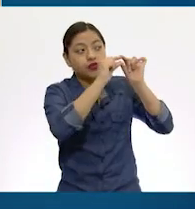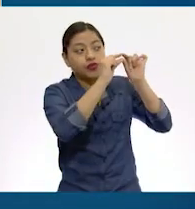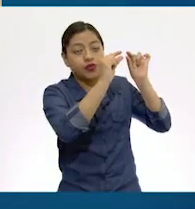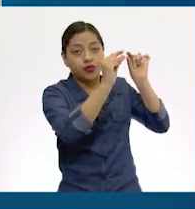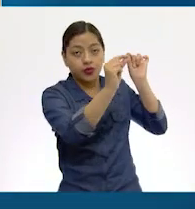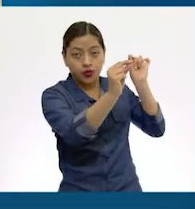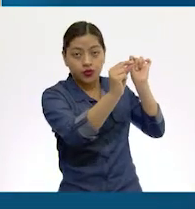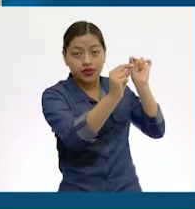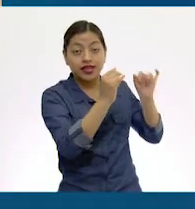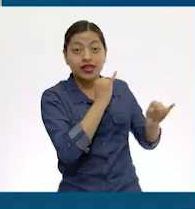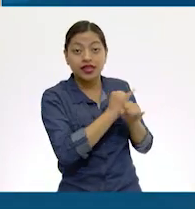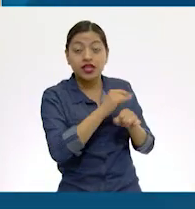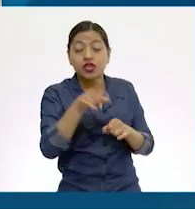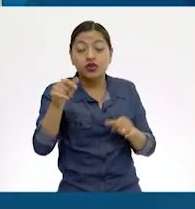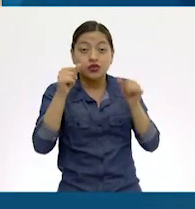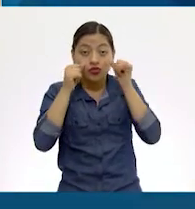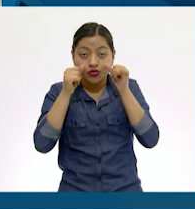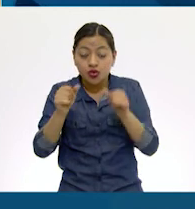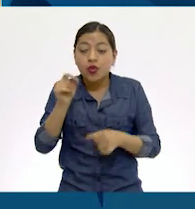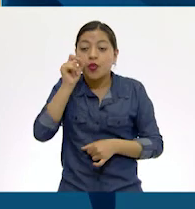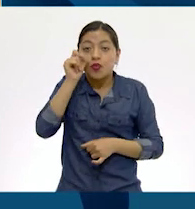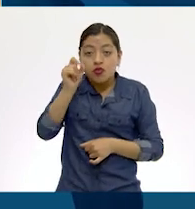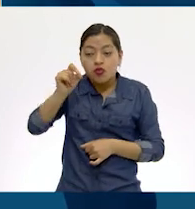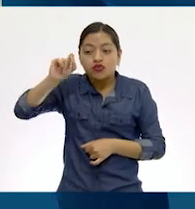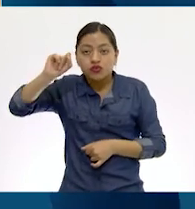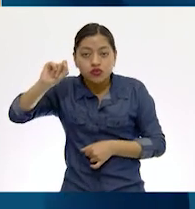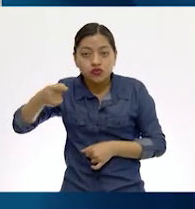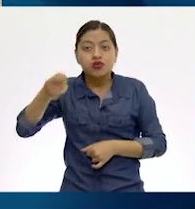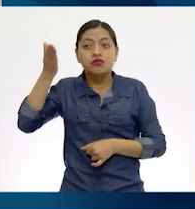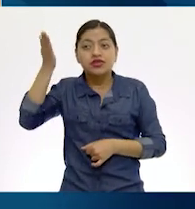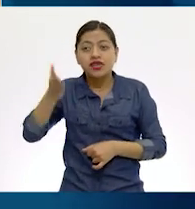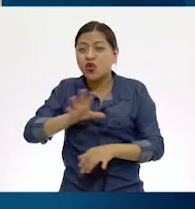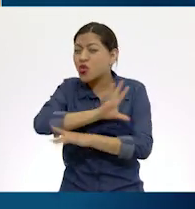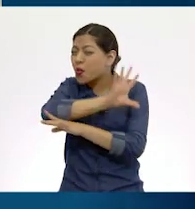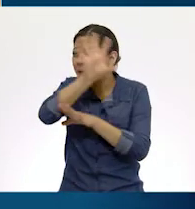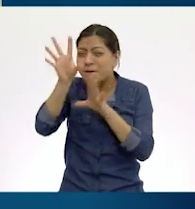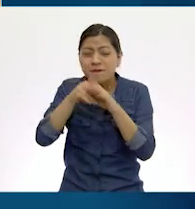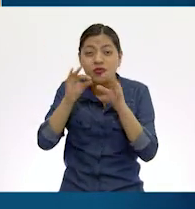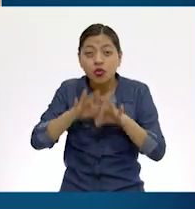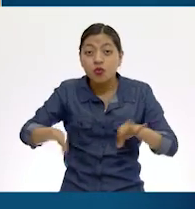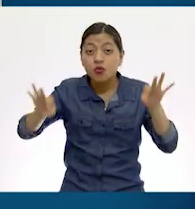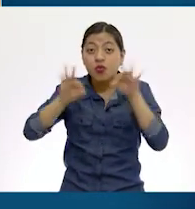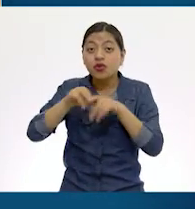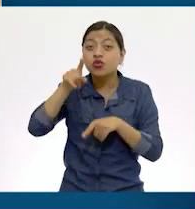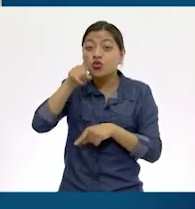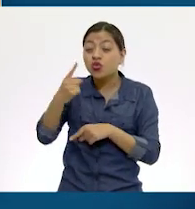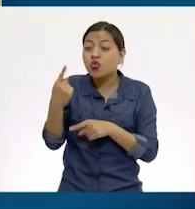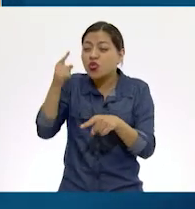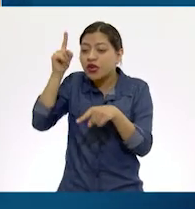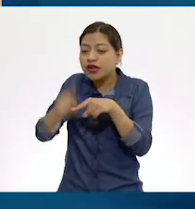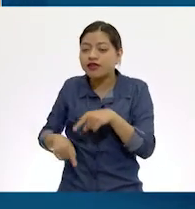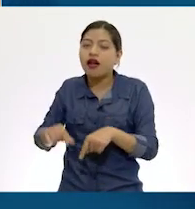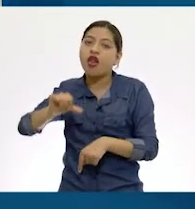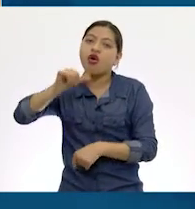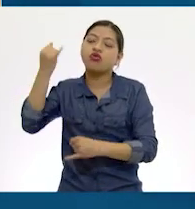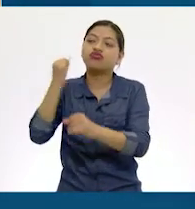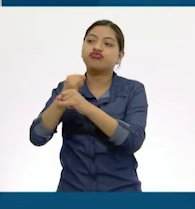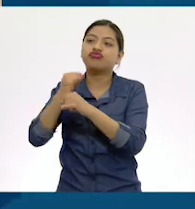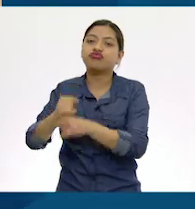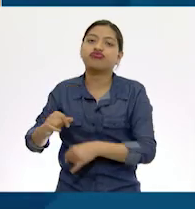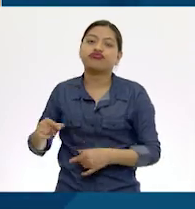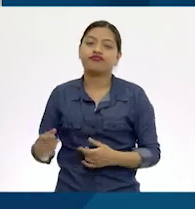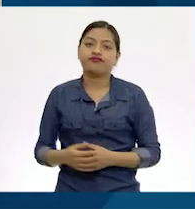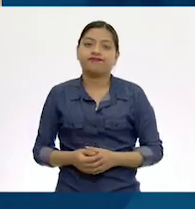importante poner atención, puntos, comas, diagonales, todo es importante. Si omitimos uno, nos va a llevar a otra página muy diferente. Claro.